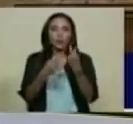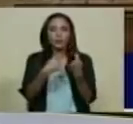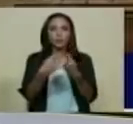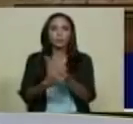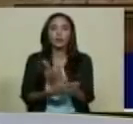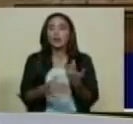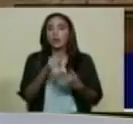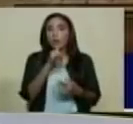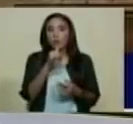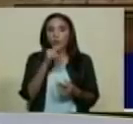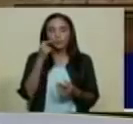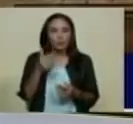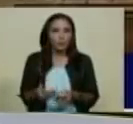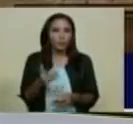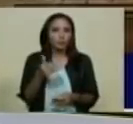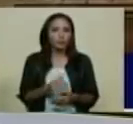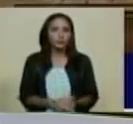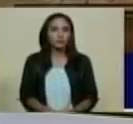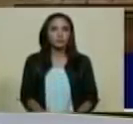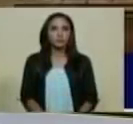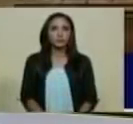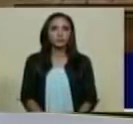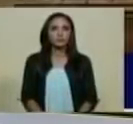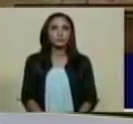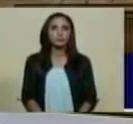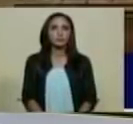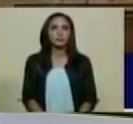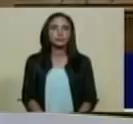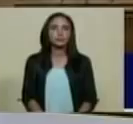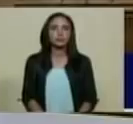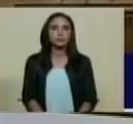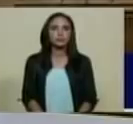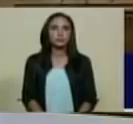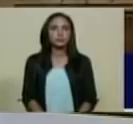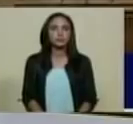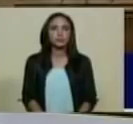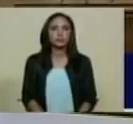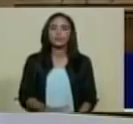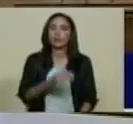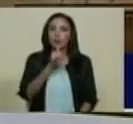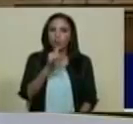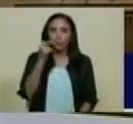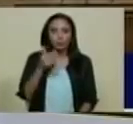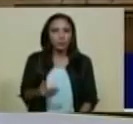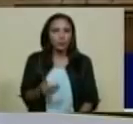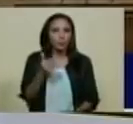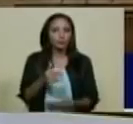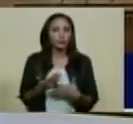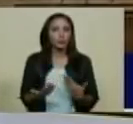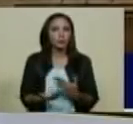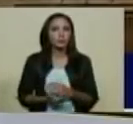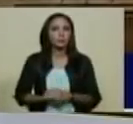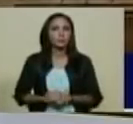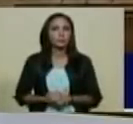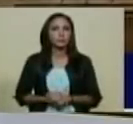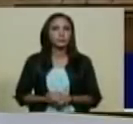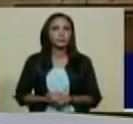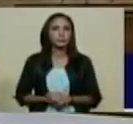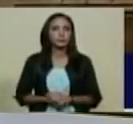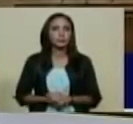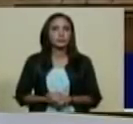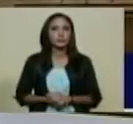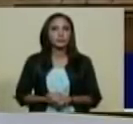dato importante, importante de comunicar al país y más allá del país, de cómo en Venezuela se